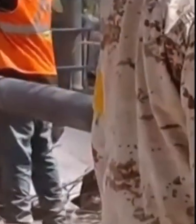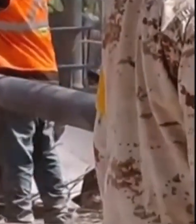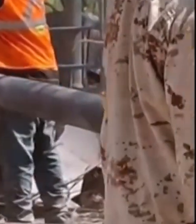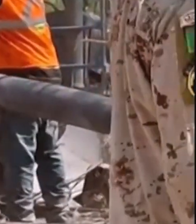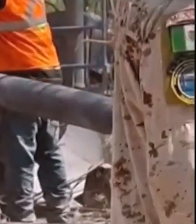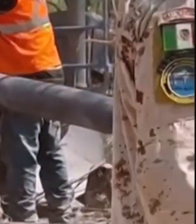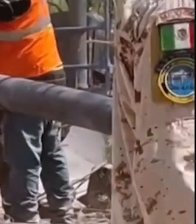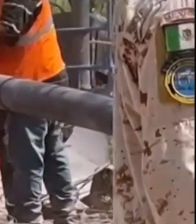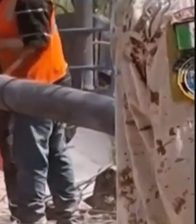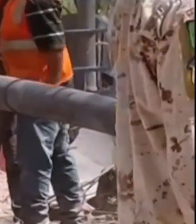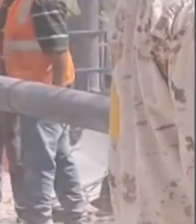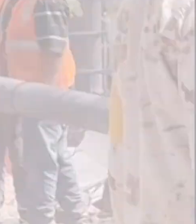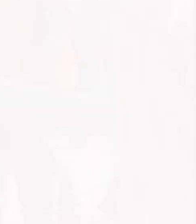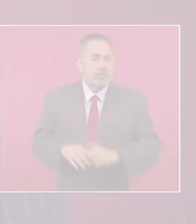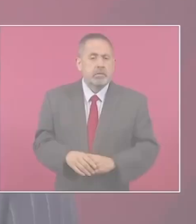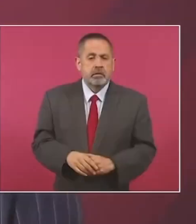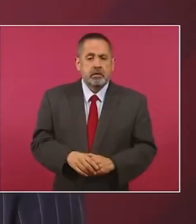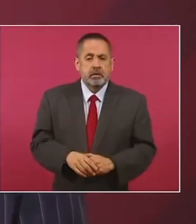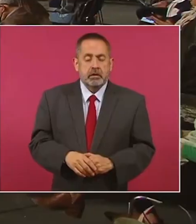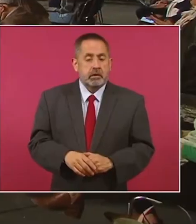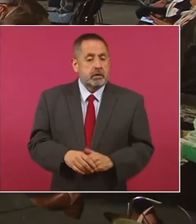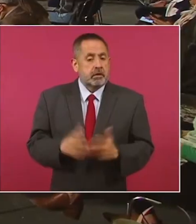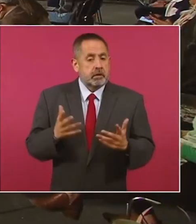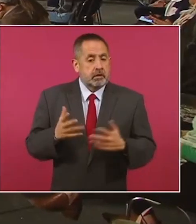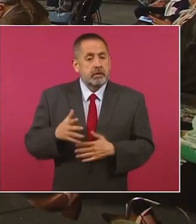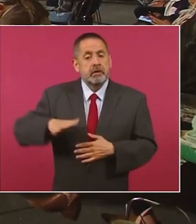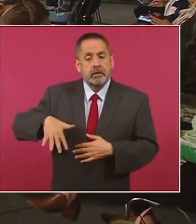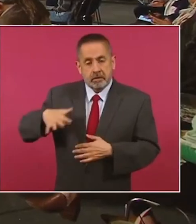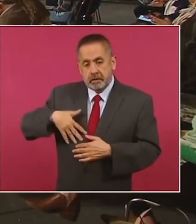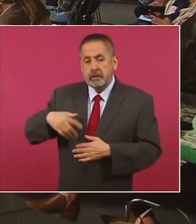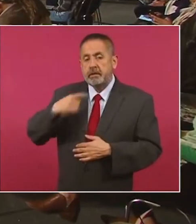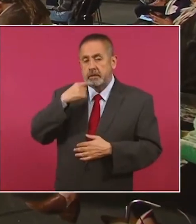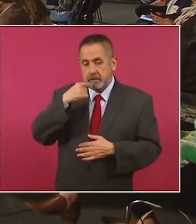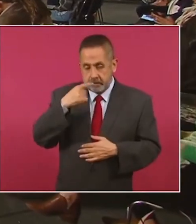puedan sustraerse los cuerpos. Entonces, como dijimos